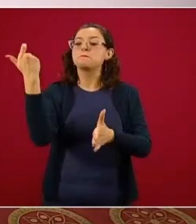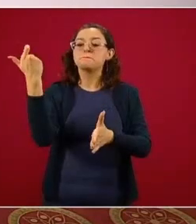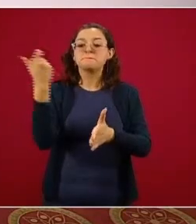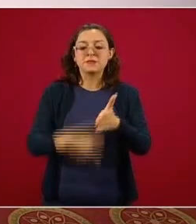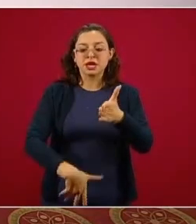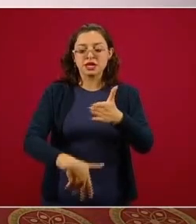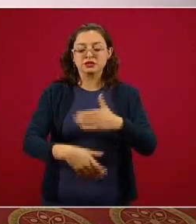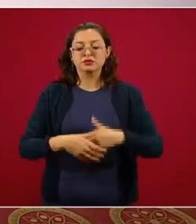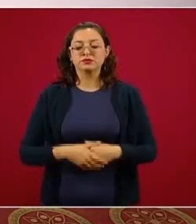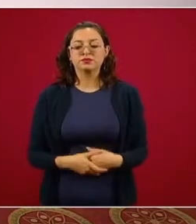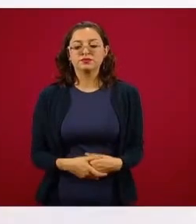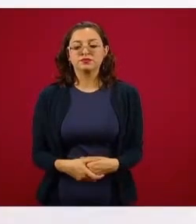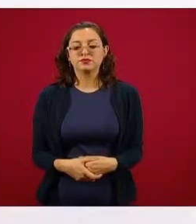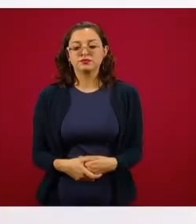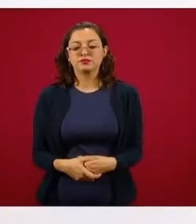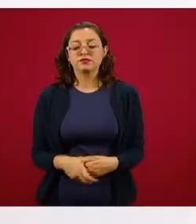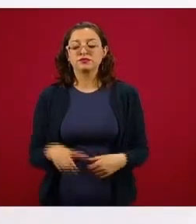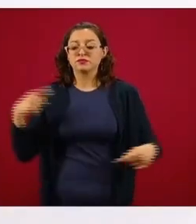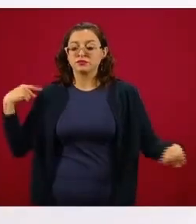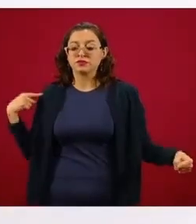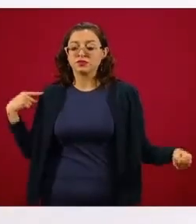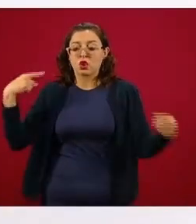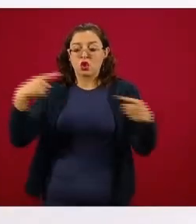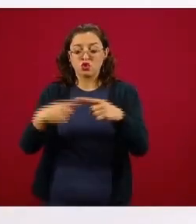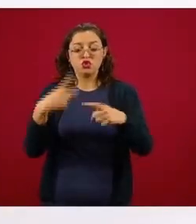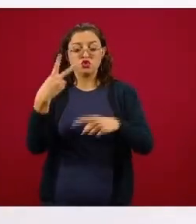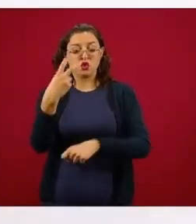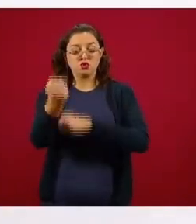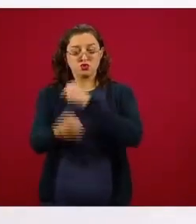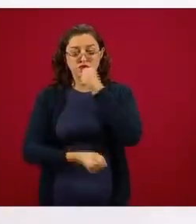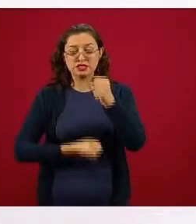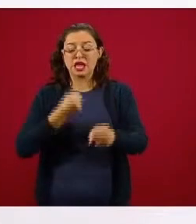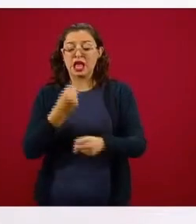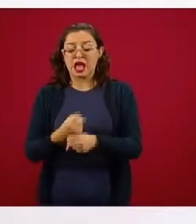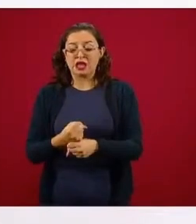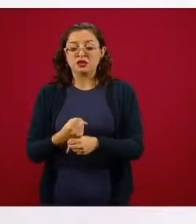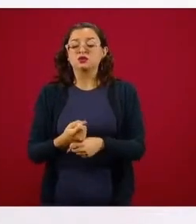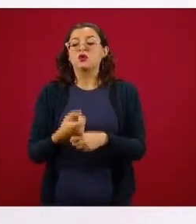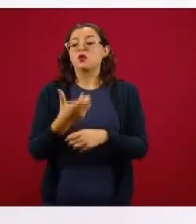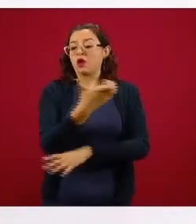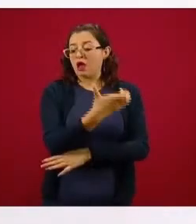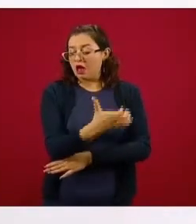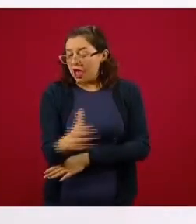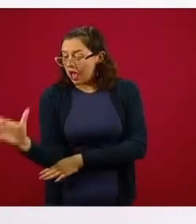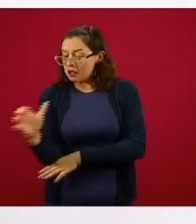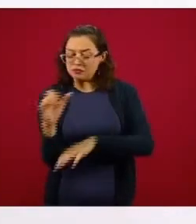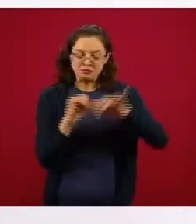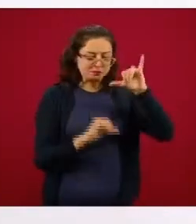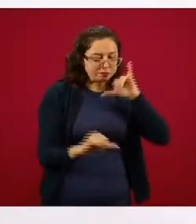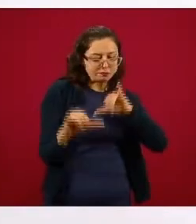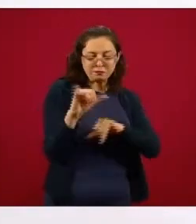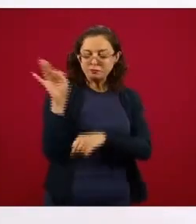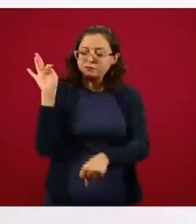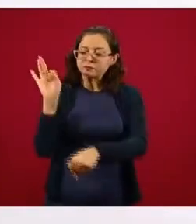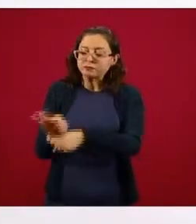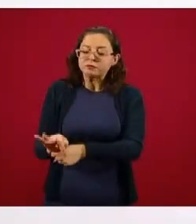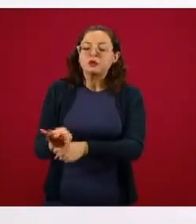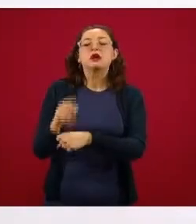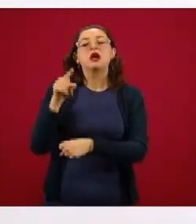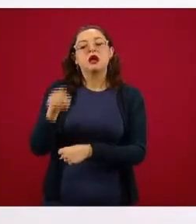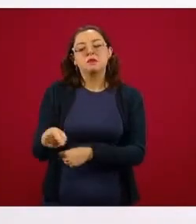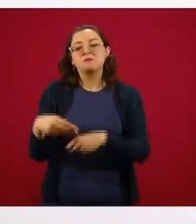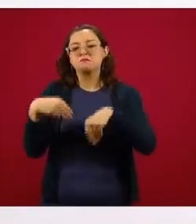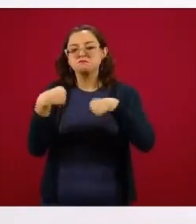bajos. Por 2 años se han entregado fertilizantes gratuitos a todos los